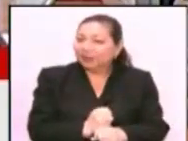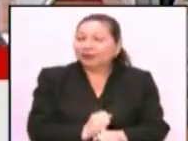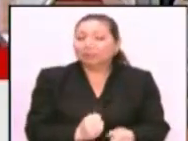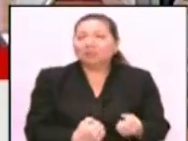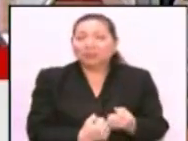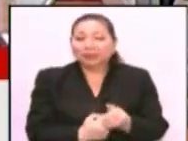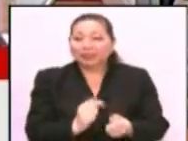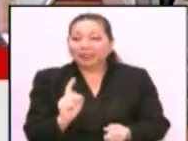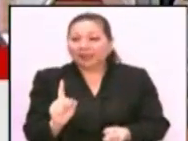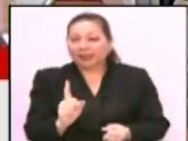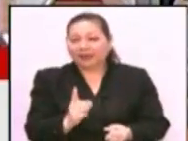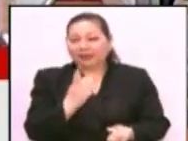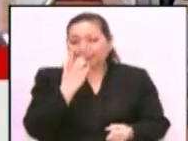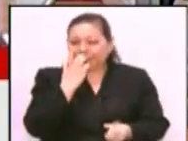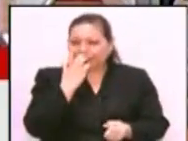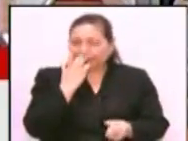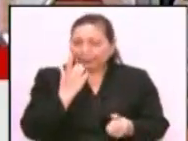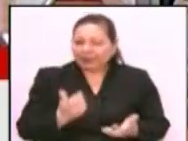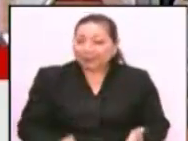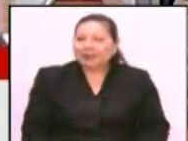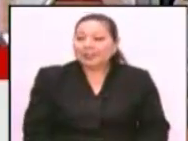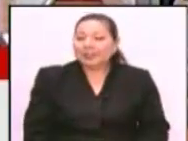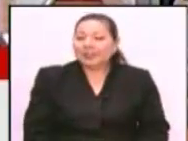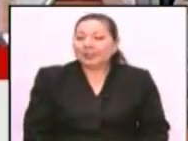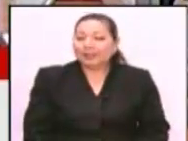apoyar a cada una de las empresas.